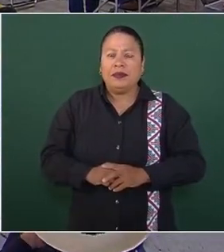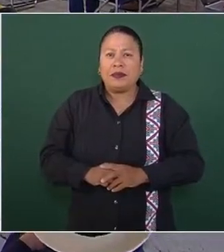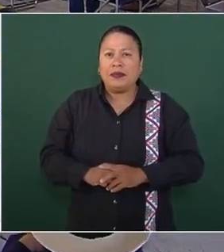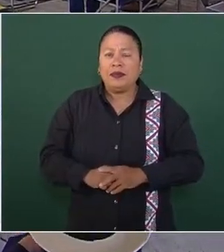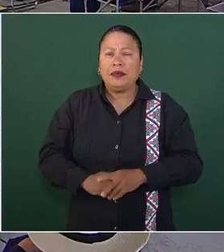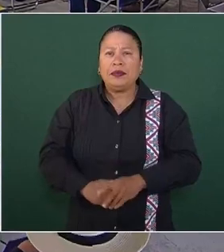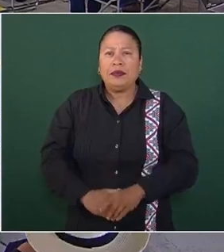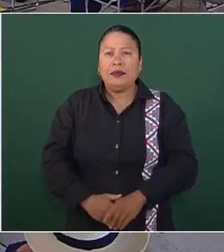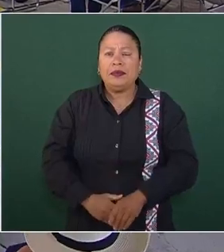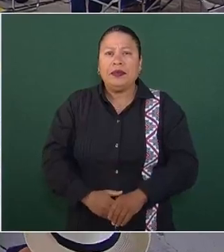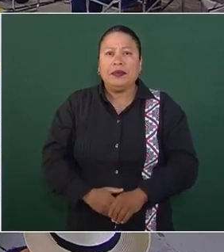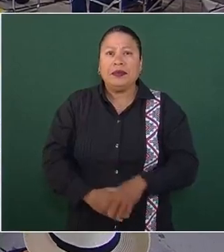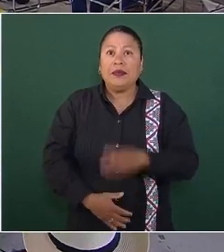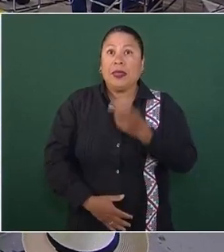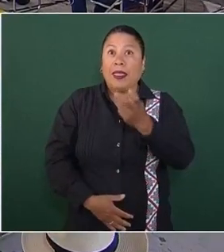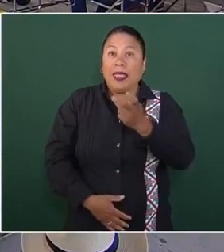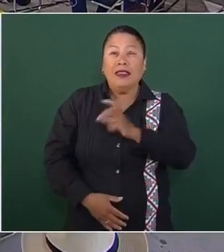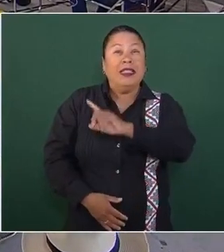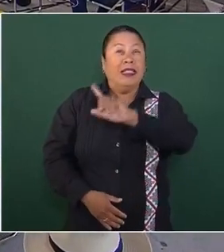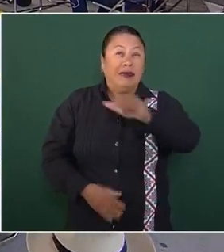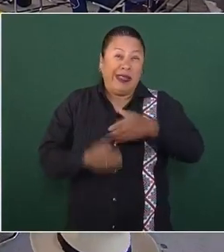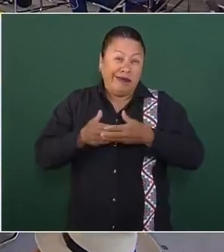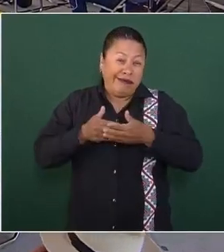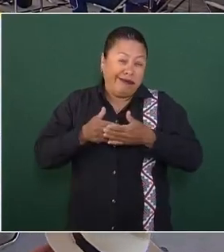entonces pasa el tiempo